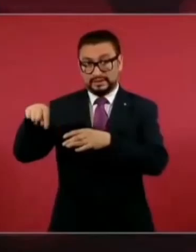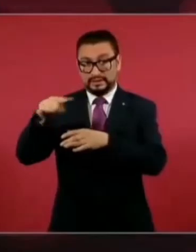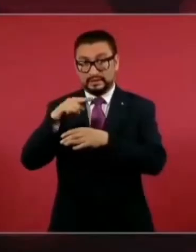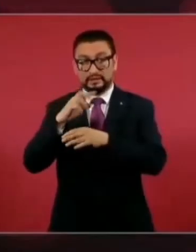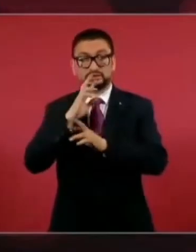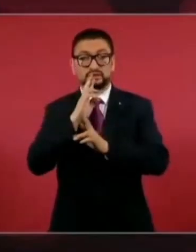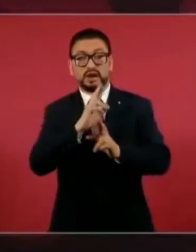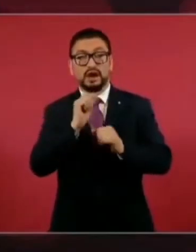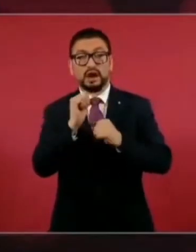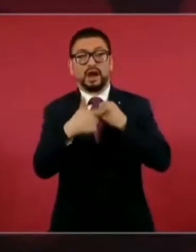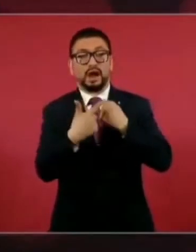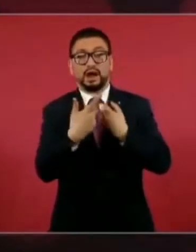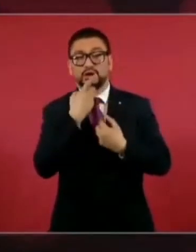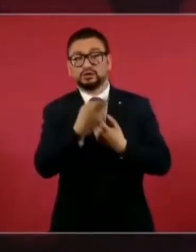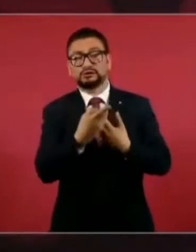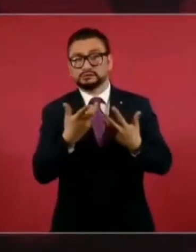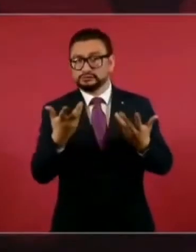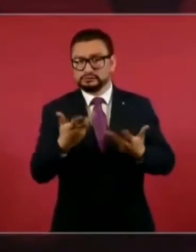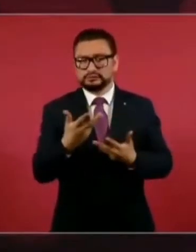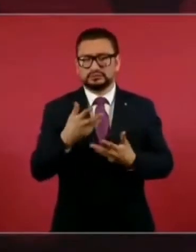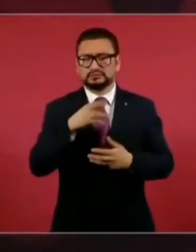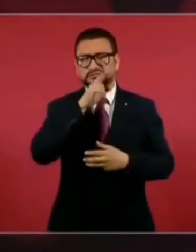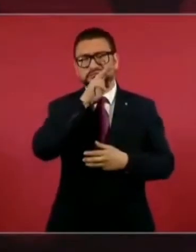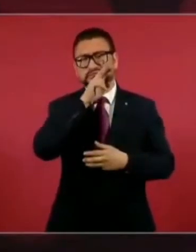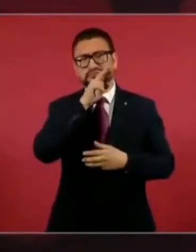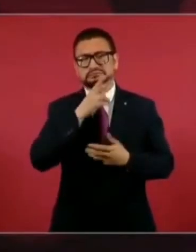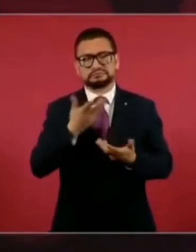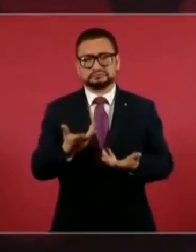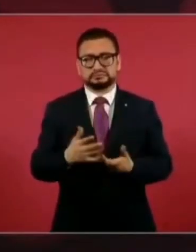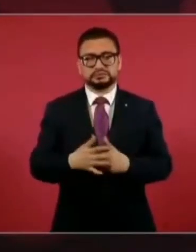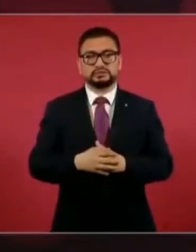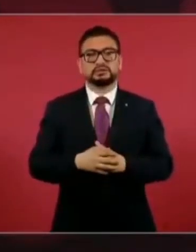incluso hay que